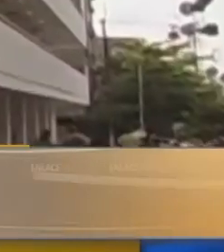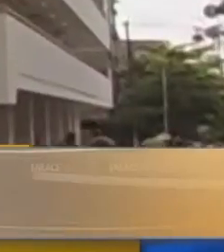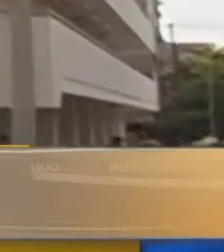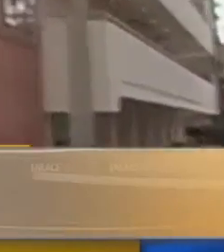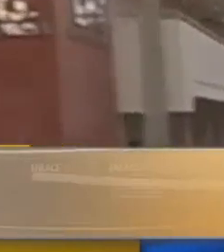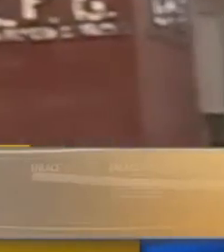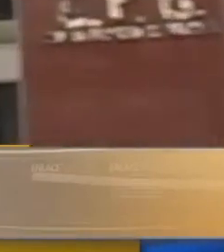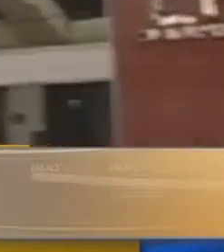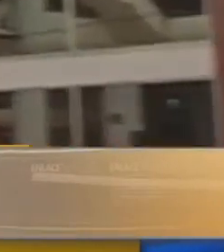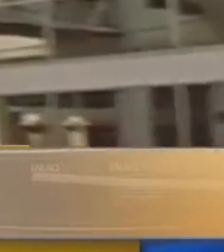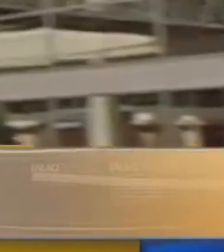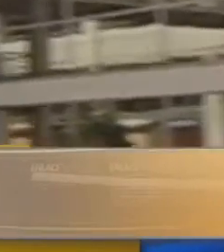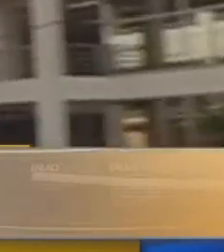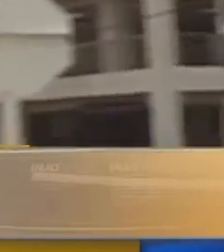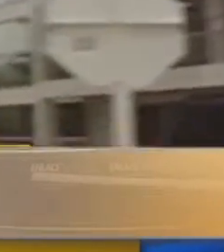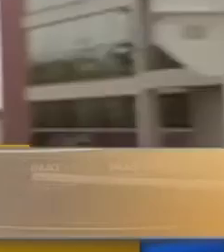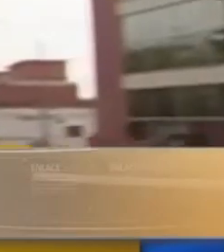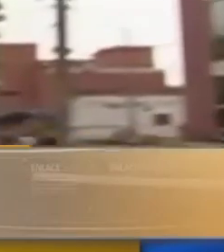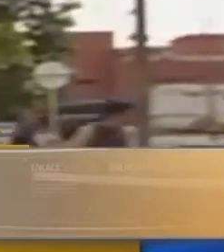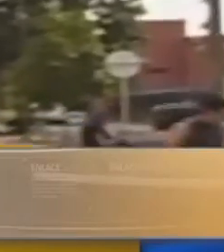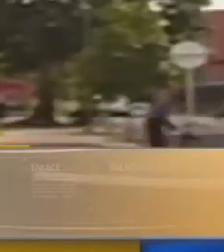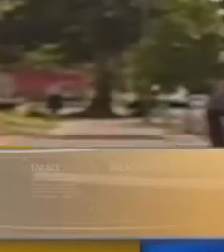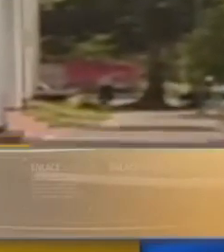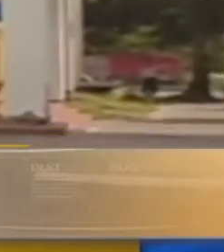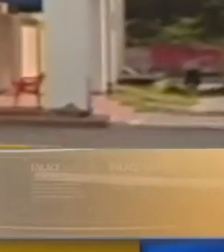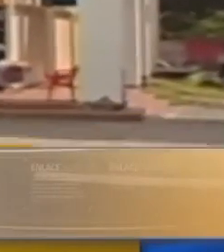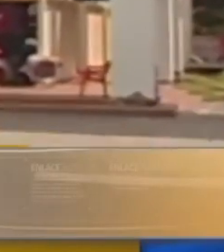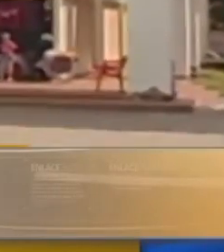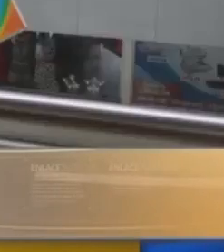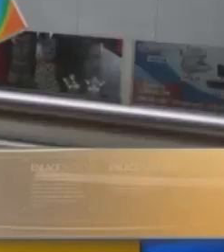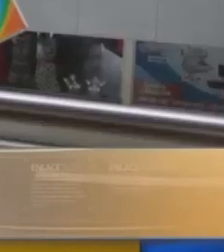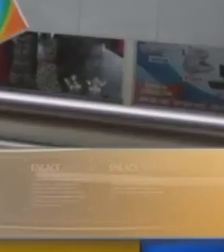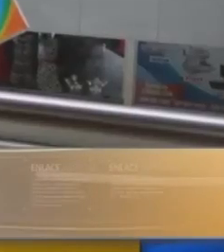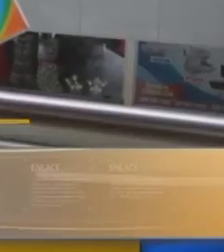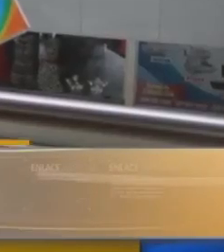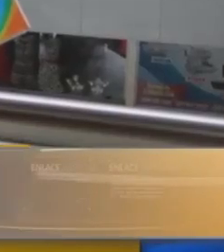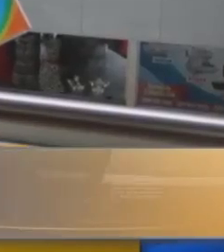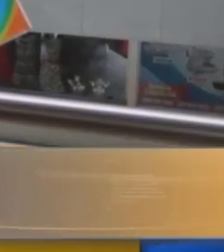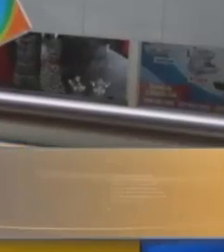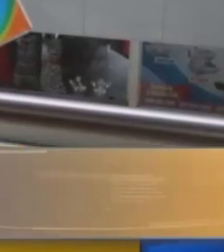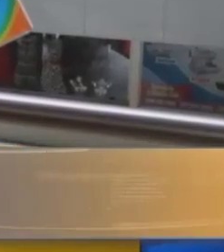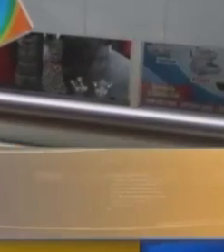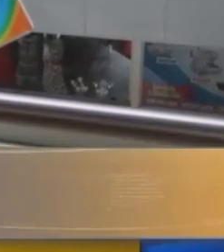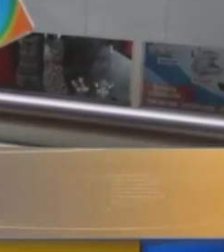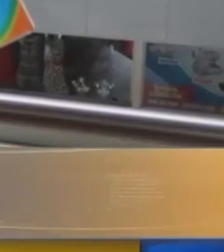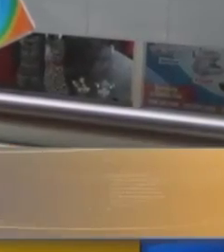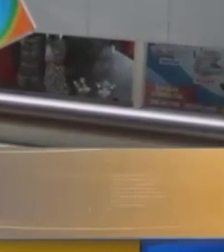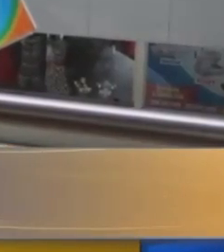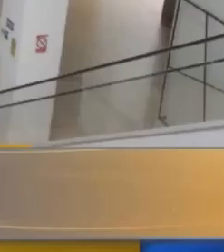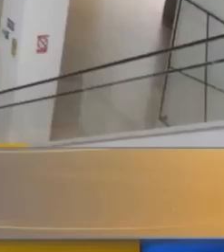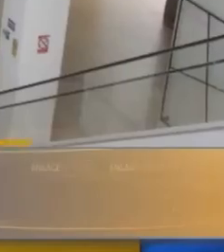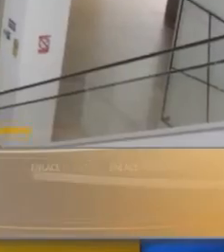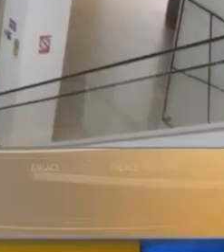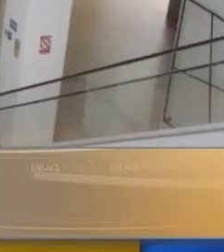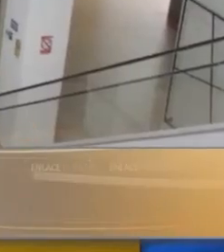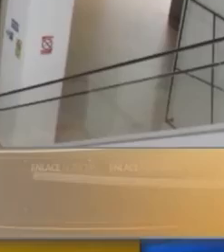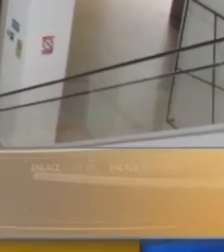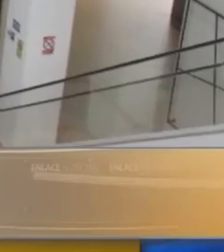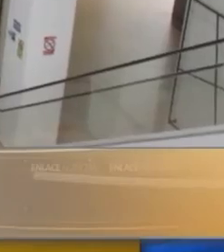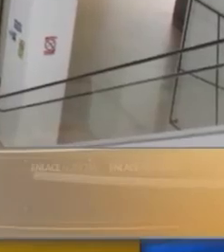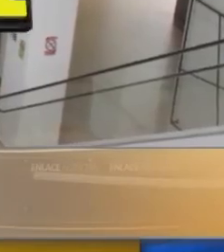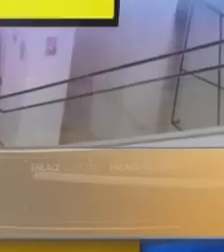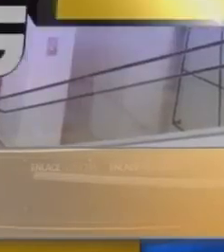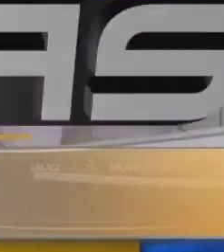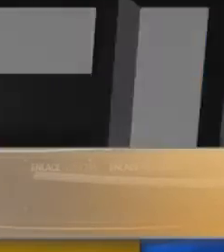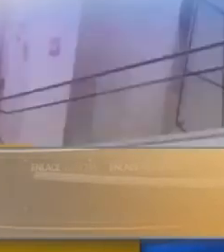Con transmisión en vivo y en directo a través de Viva la Mañana de Enlace Televisión, el Centro Popular Comercial celebrará su 8º aniversario este sábado